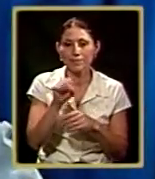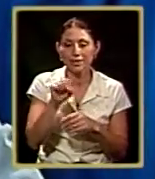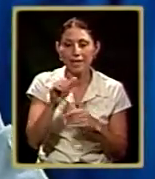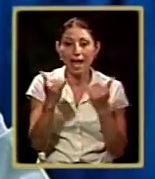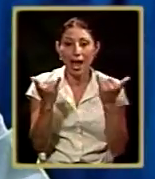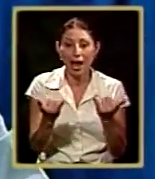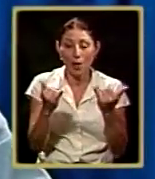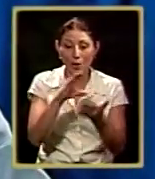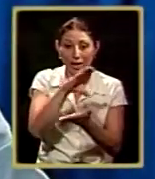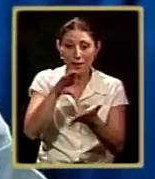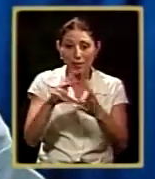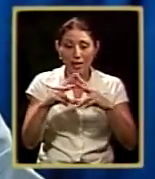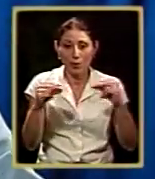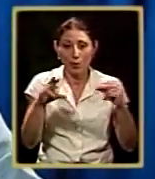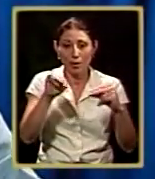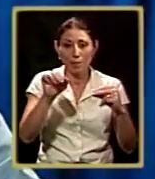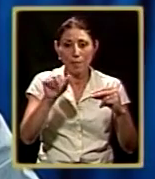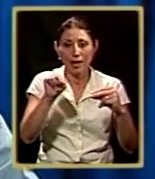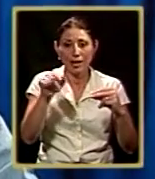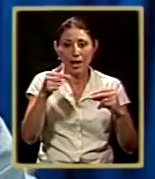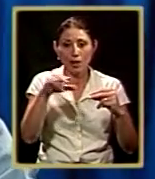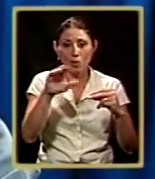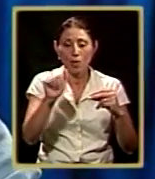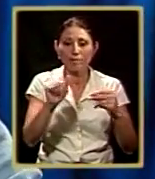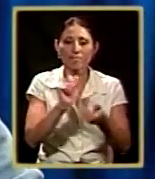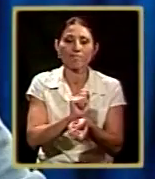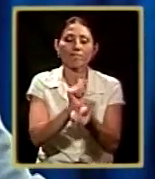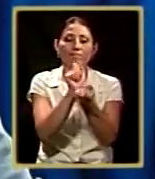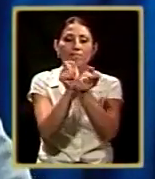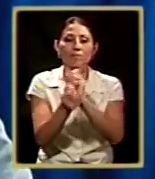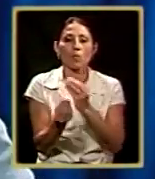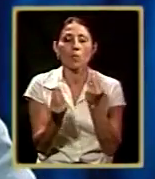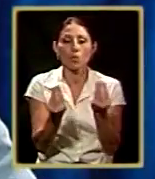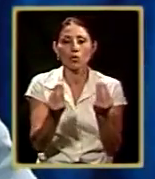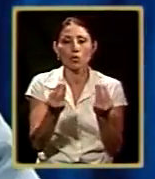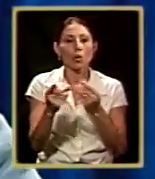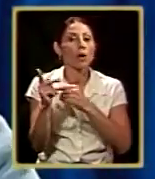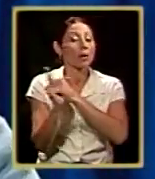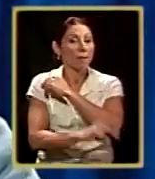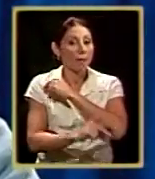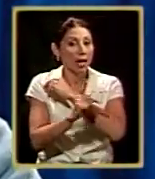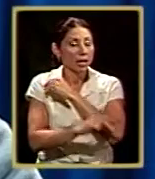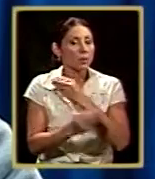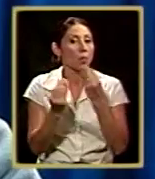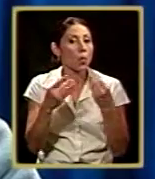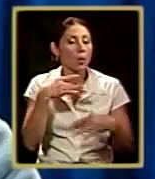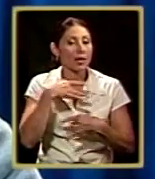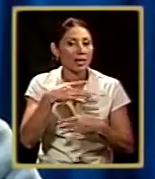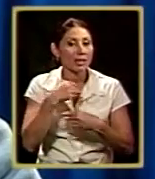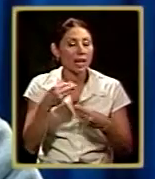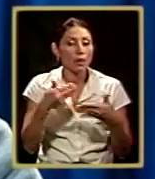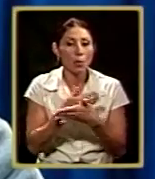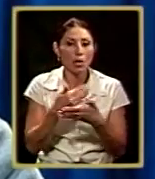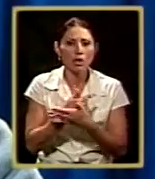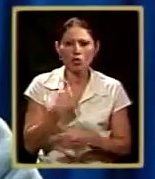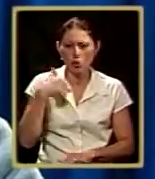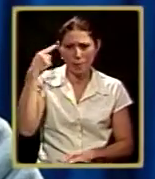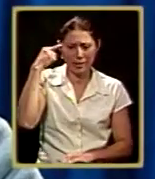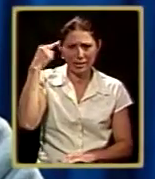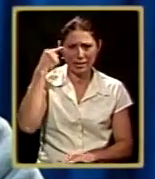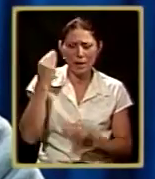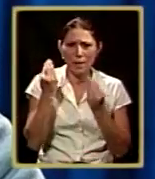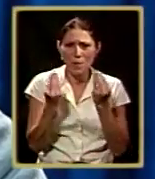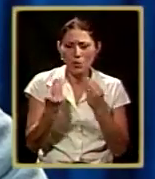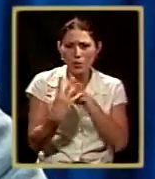Managua parece que ha cambiado mucho, es un país bastante interesante, bastante moderno. Yo imaginé que iba a encontrar mucha pobreza concentrada